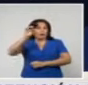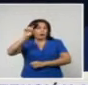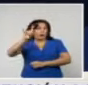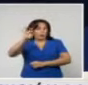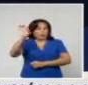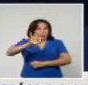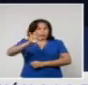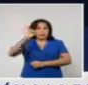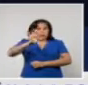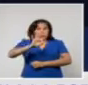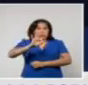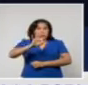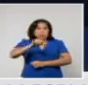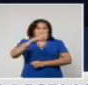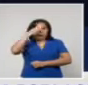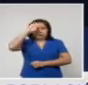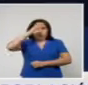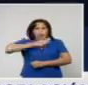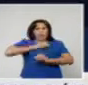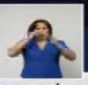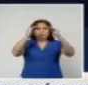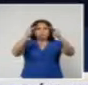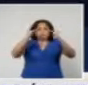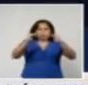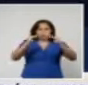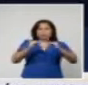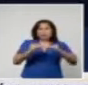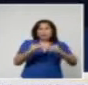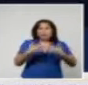3,79%, pues Cuba ocupa la posición